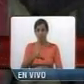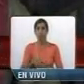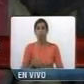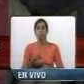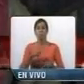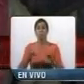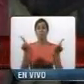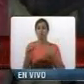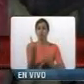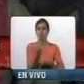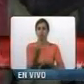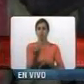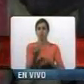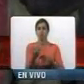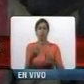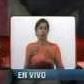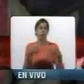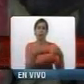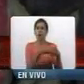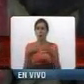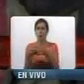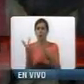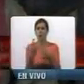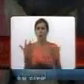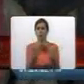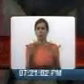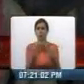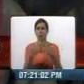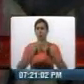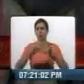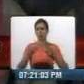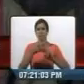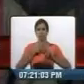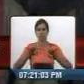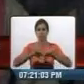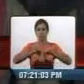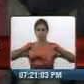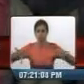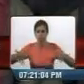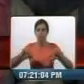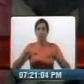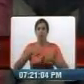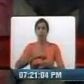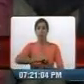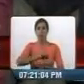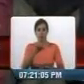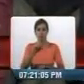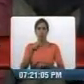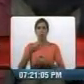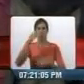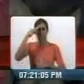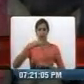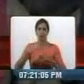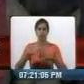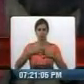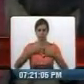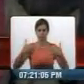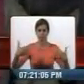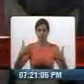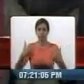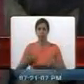solamente conflictos entre grupos. Inmediatamente han actuado las fuerzas policiales y las fuerzas